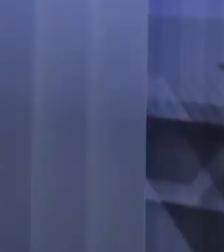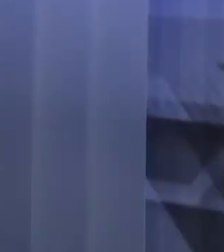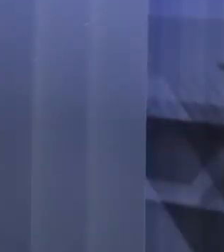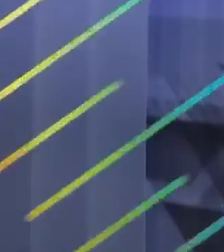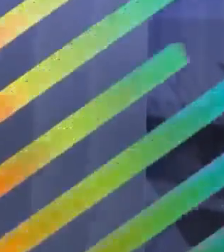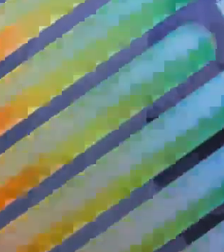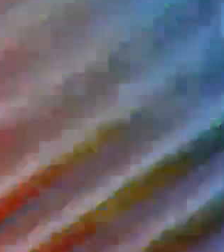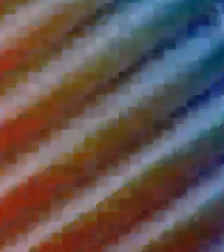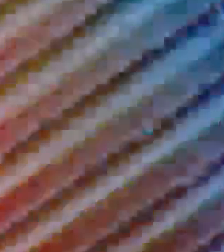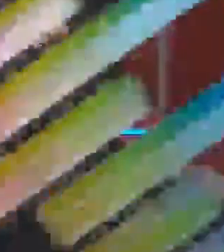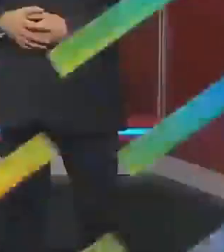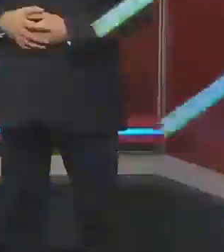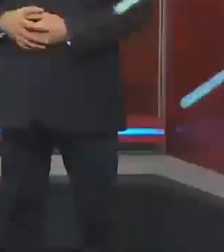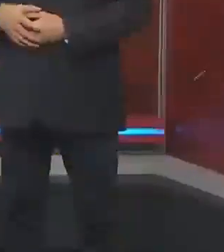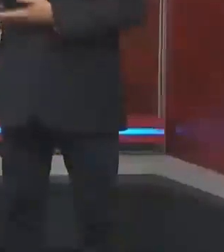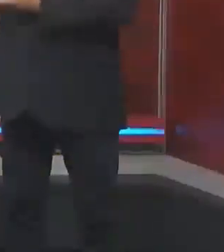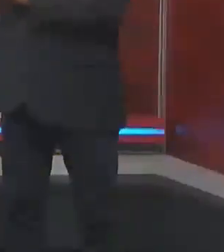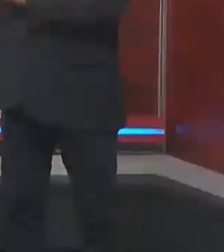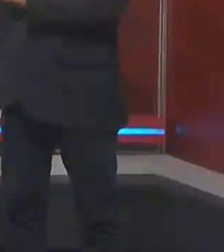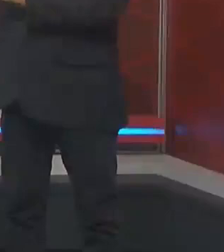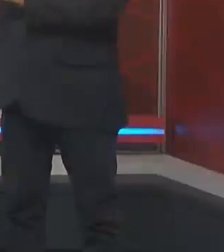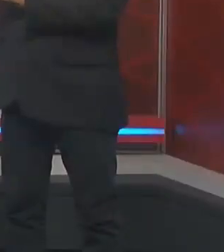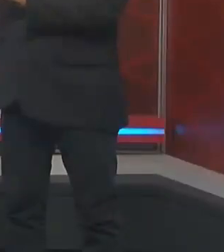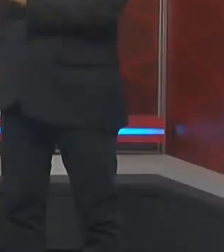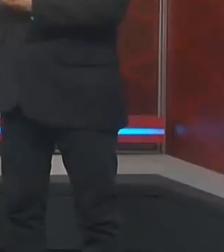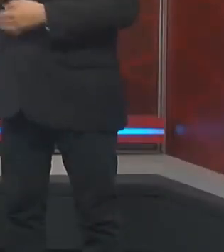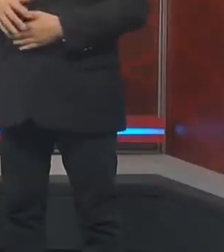O'Higgins. Maule.